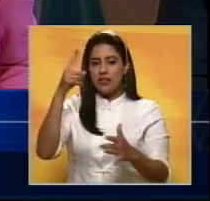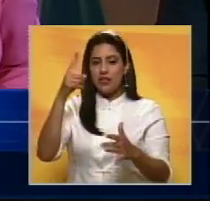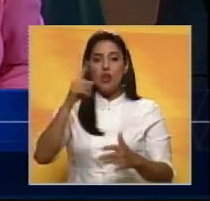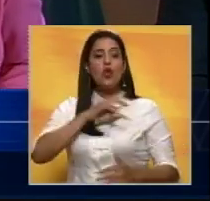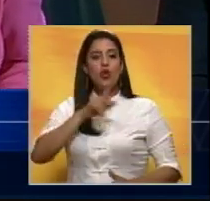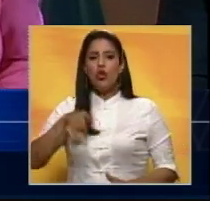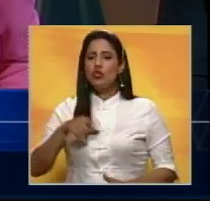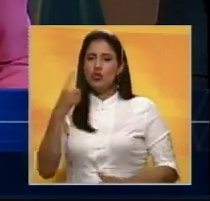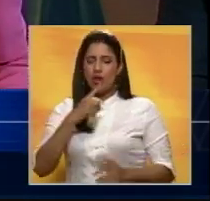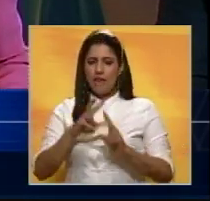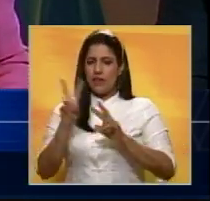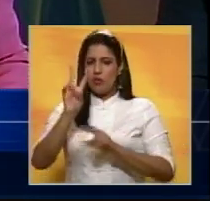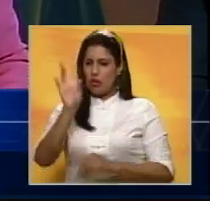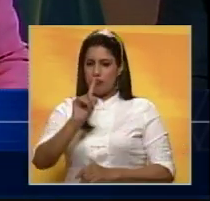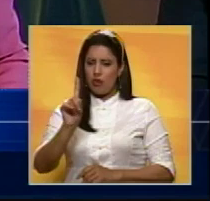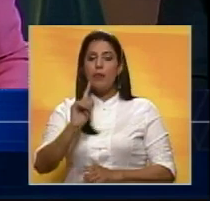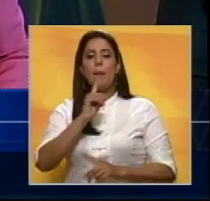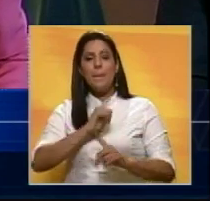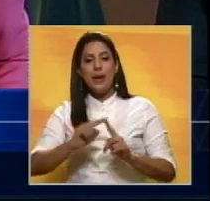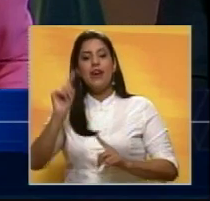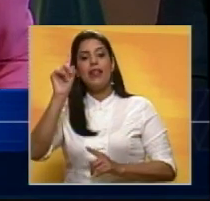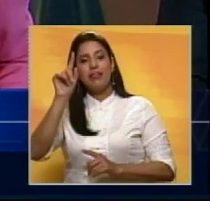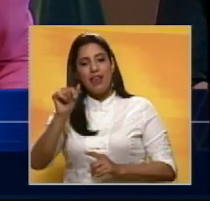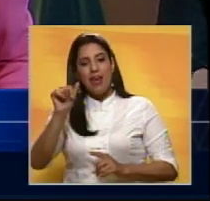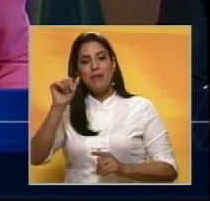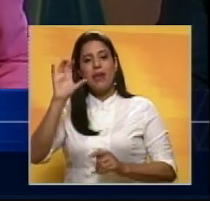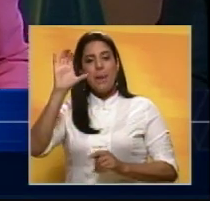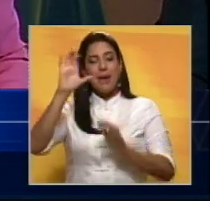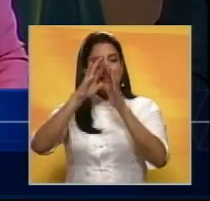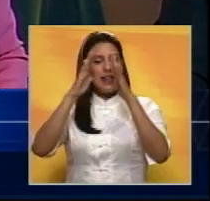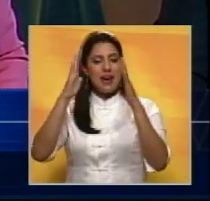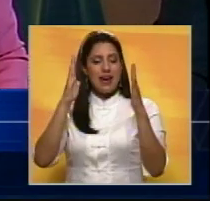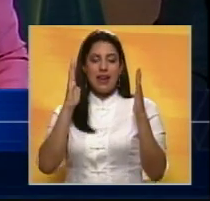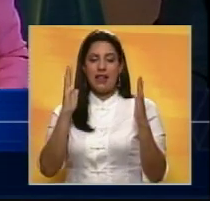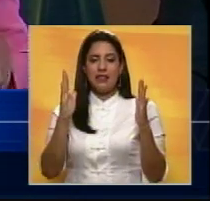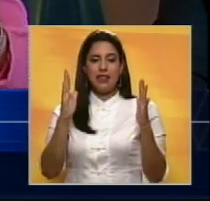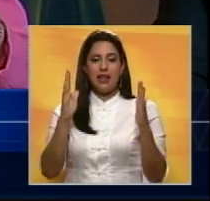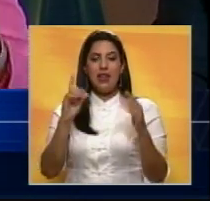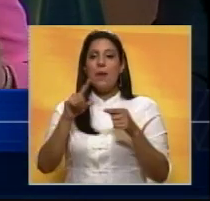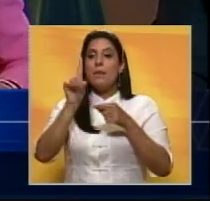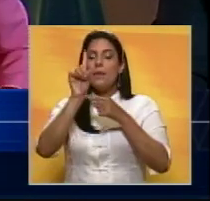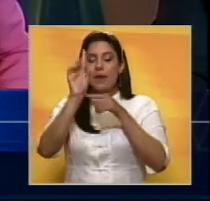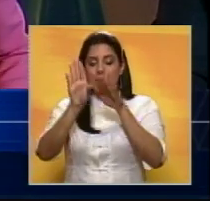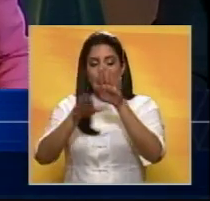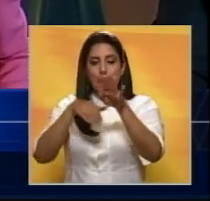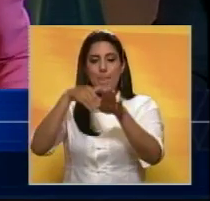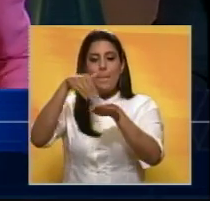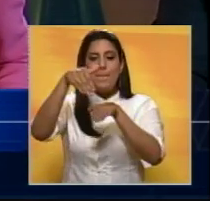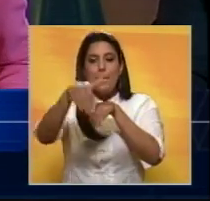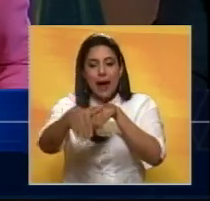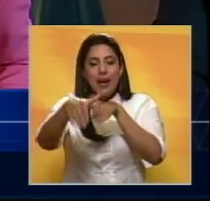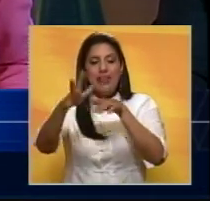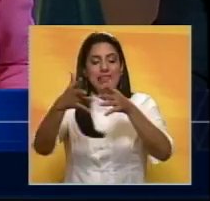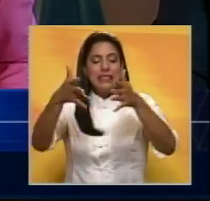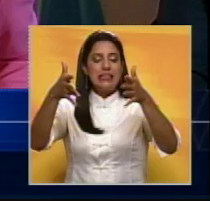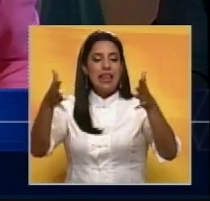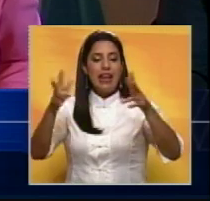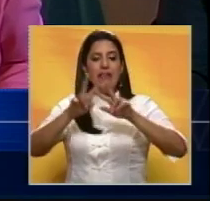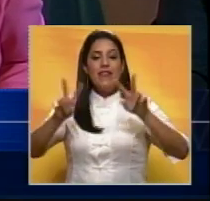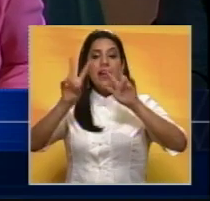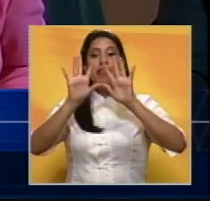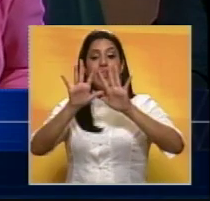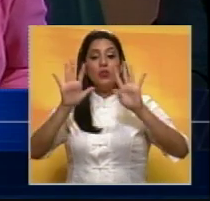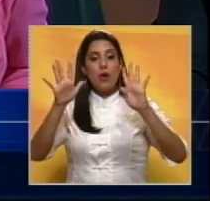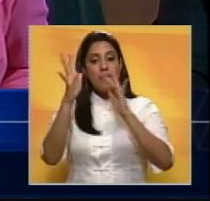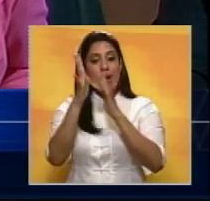no solamente de Venezuela, sino también de la patria grande. El primer paso victorioso lo significó el